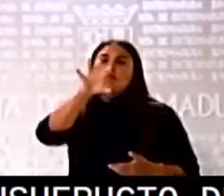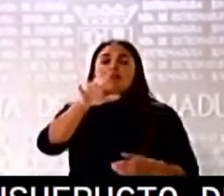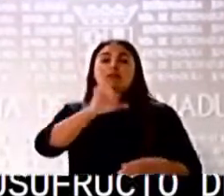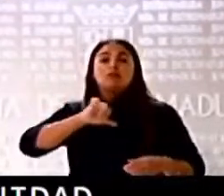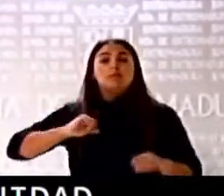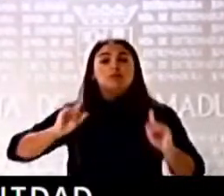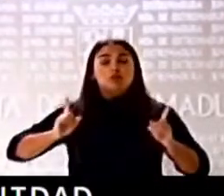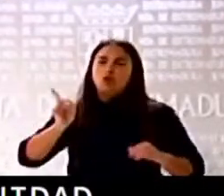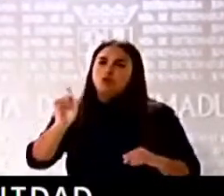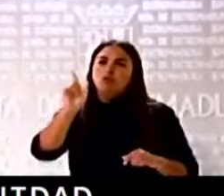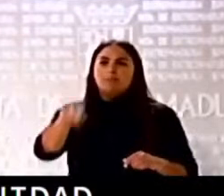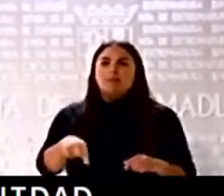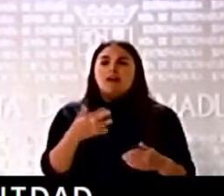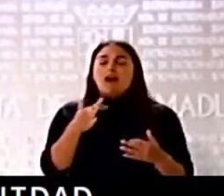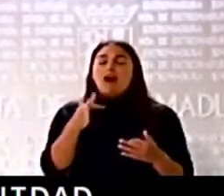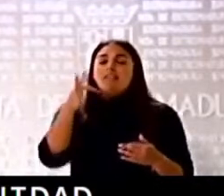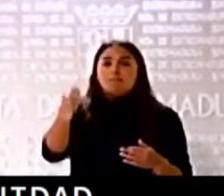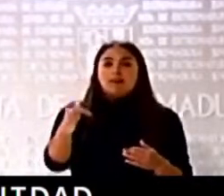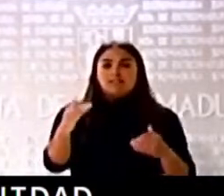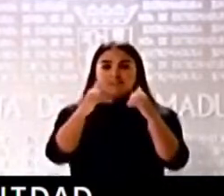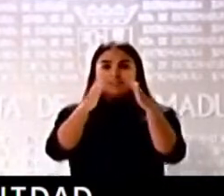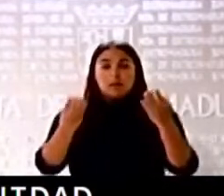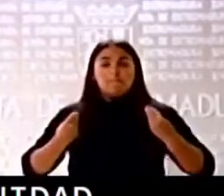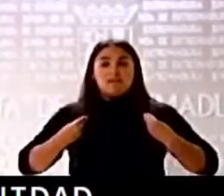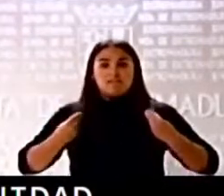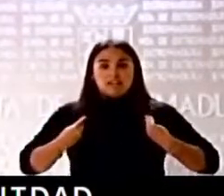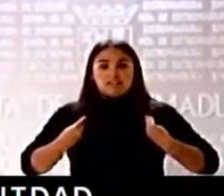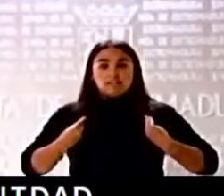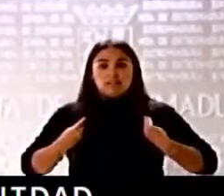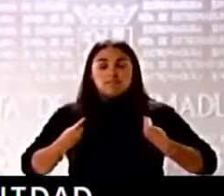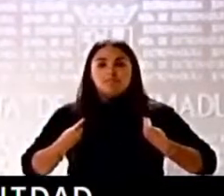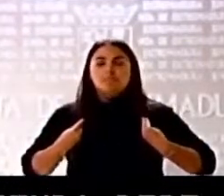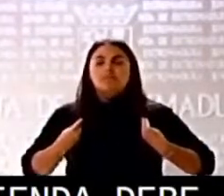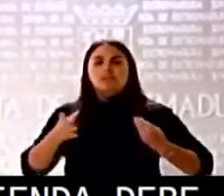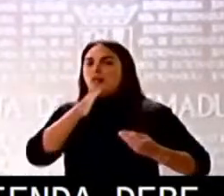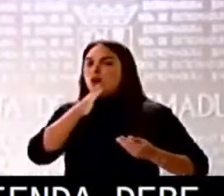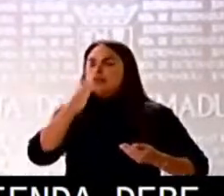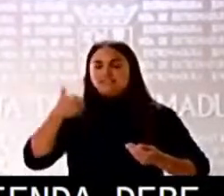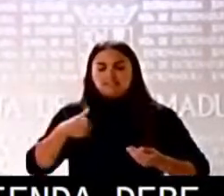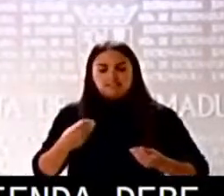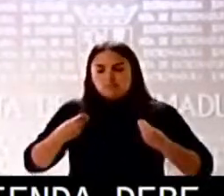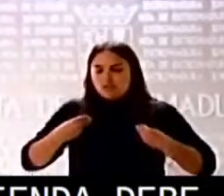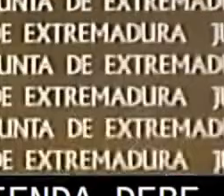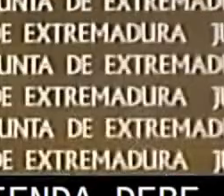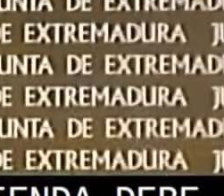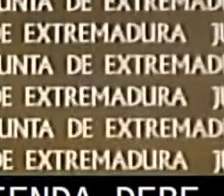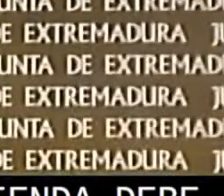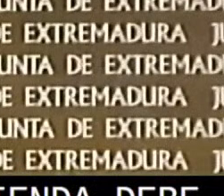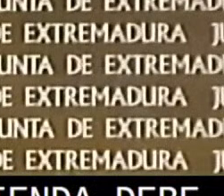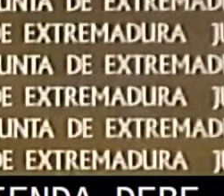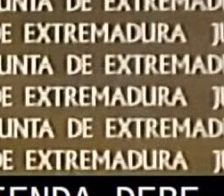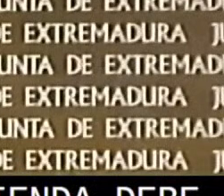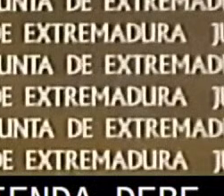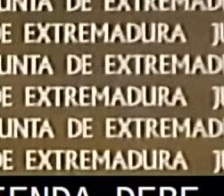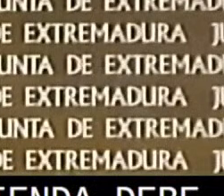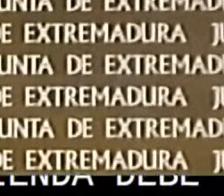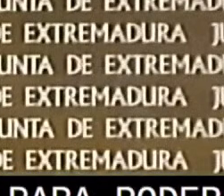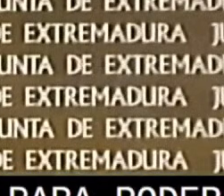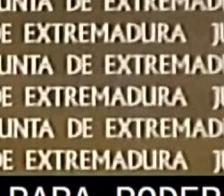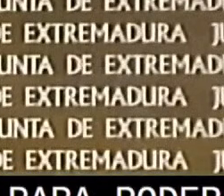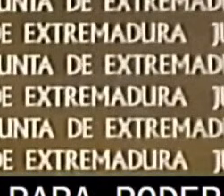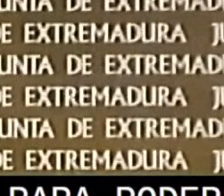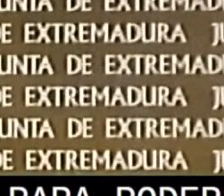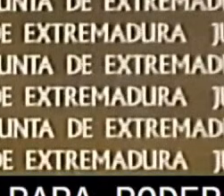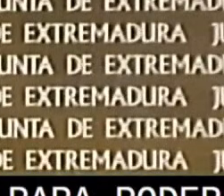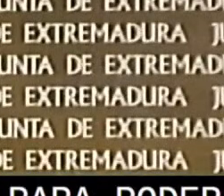autónoma. Además de la vivienda, esta vivienda debe ser la residencia habitual y permanente para poder acceder a esta